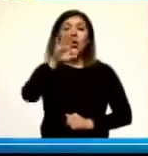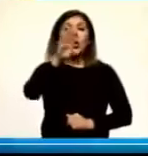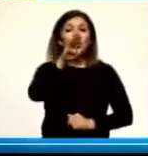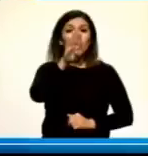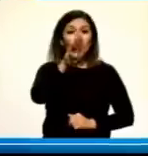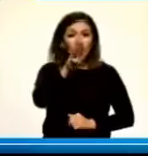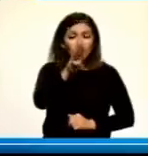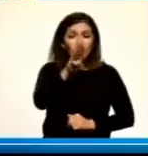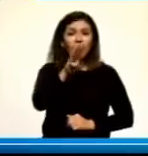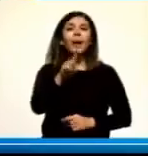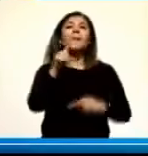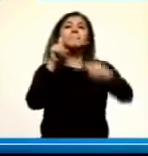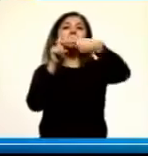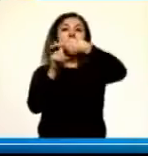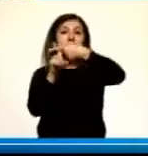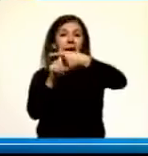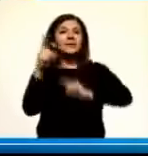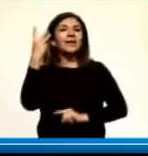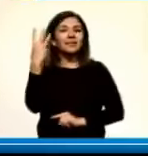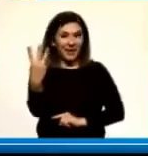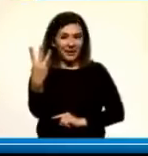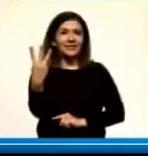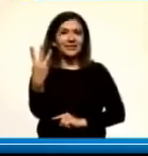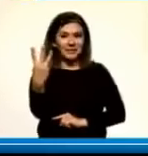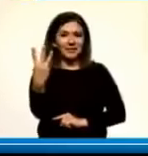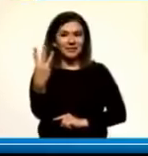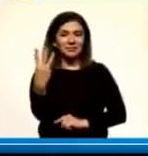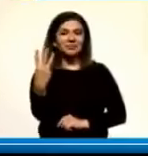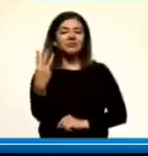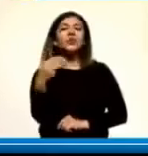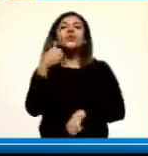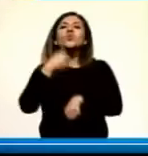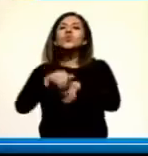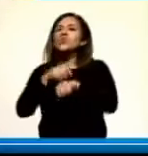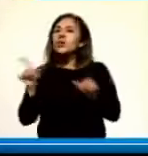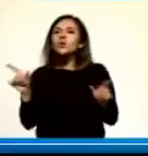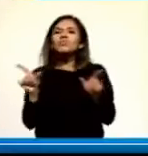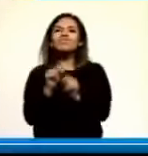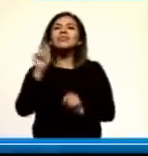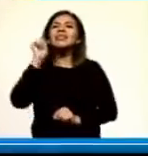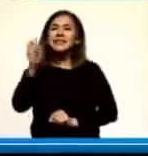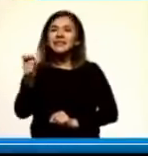90 más 3, quedando el número